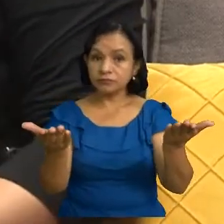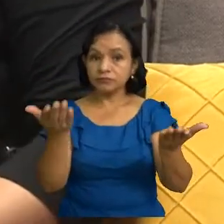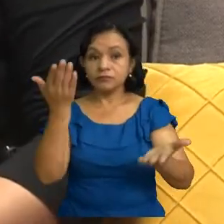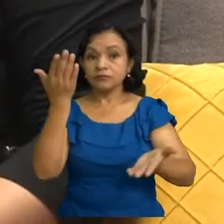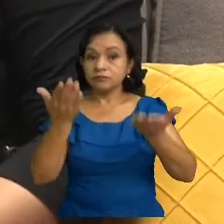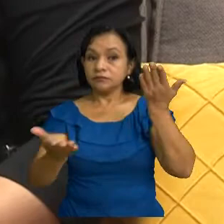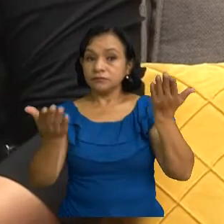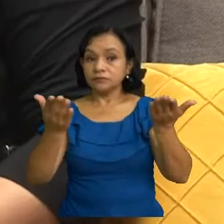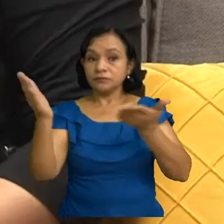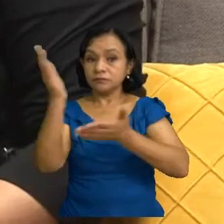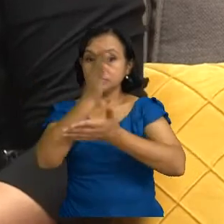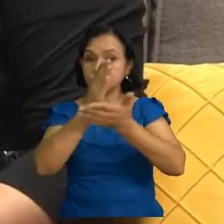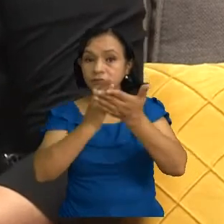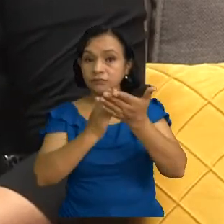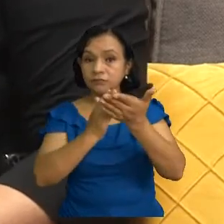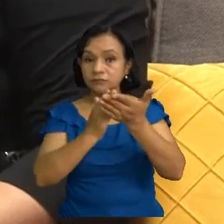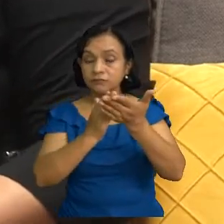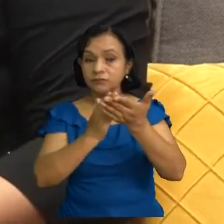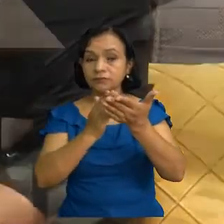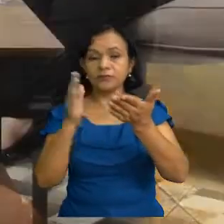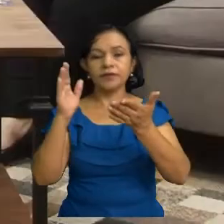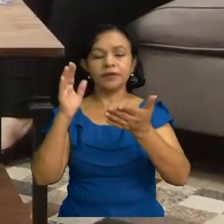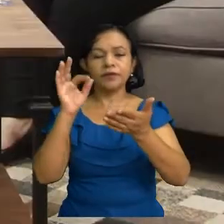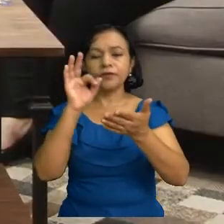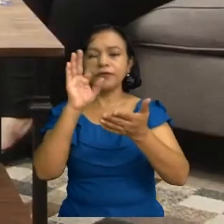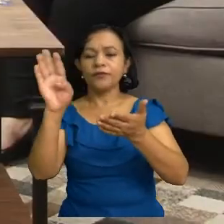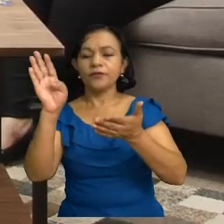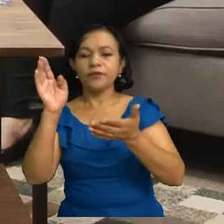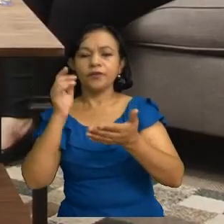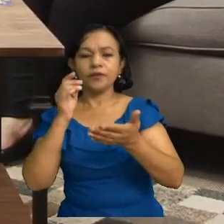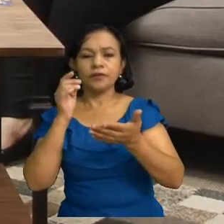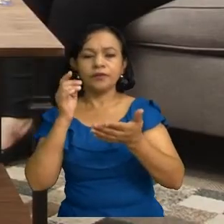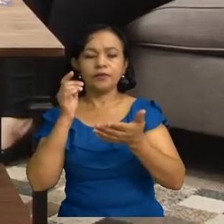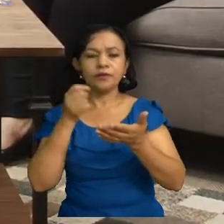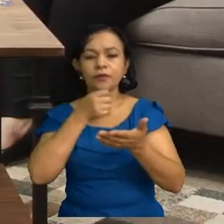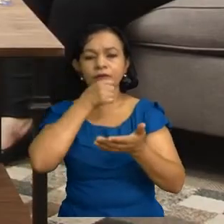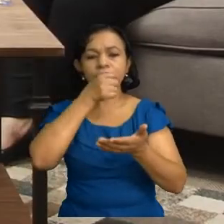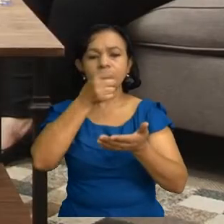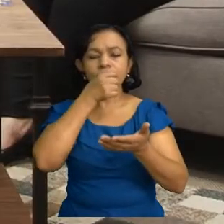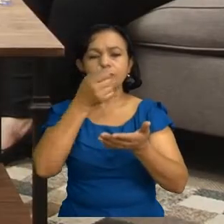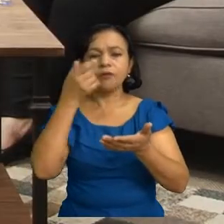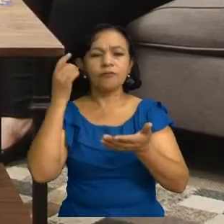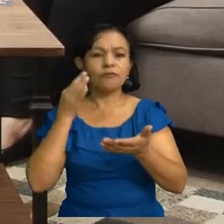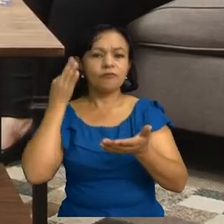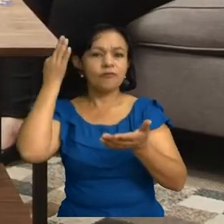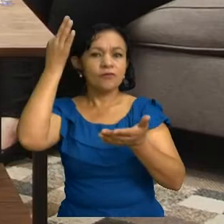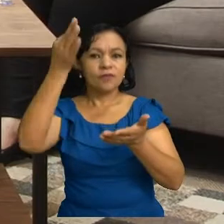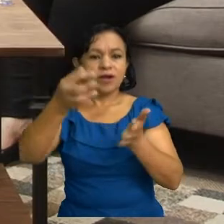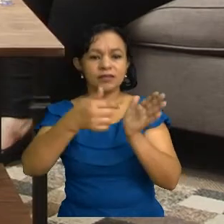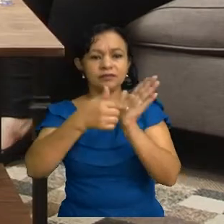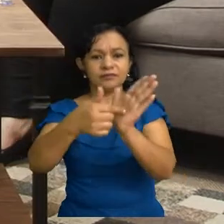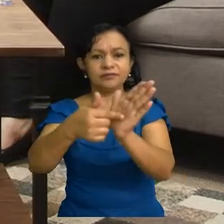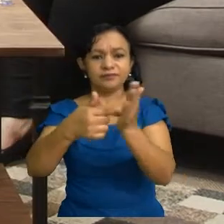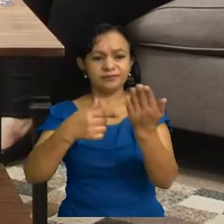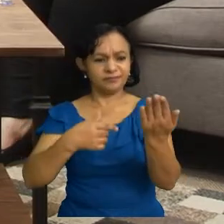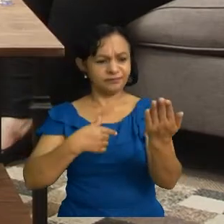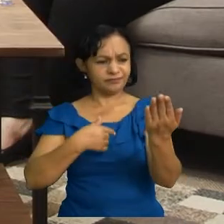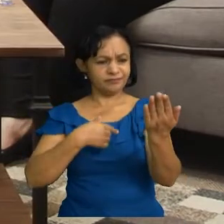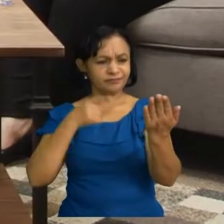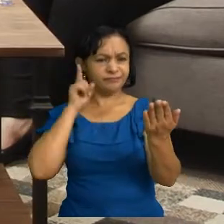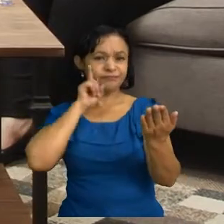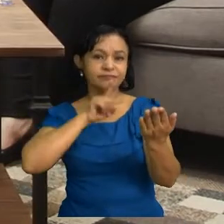empiezan a poner face news en las redes y que esto es lo otro que no es tanto